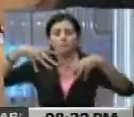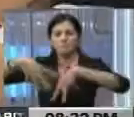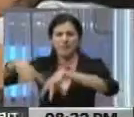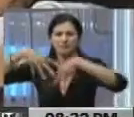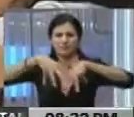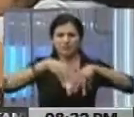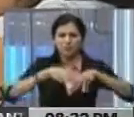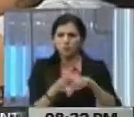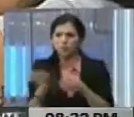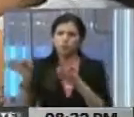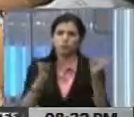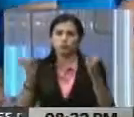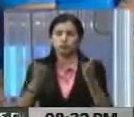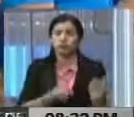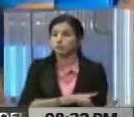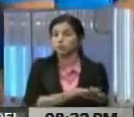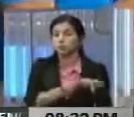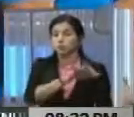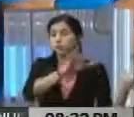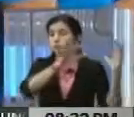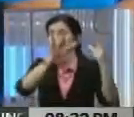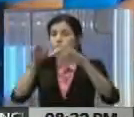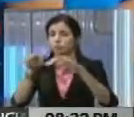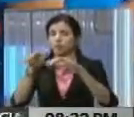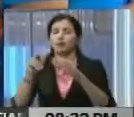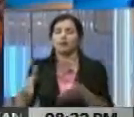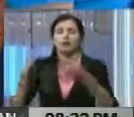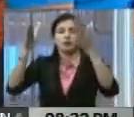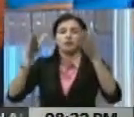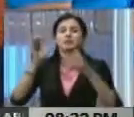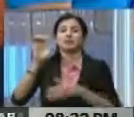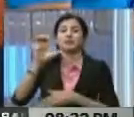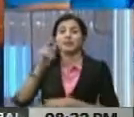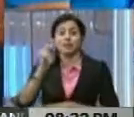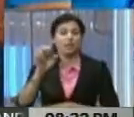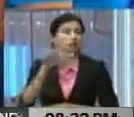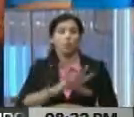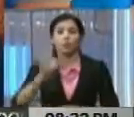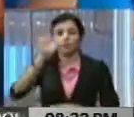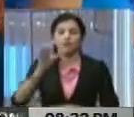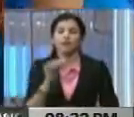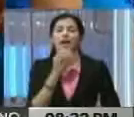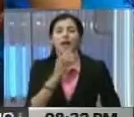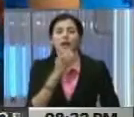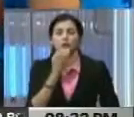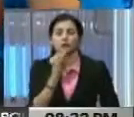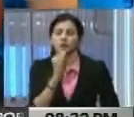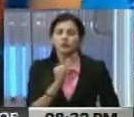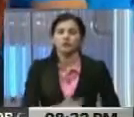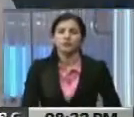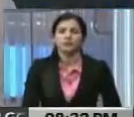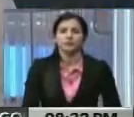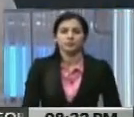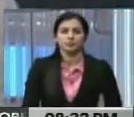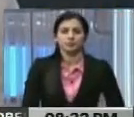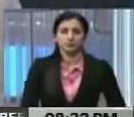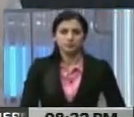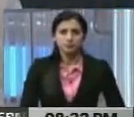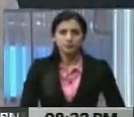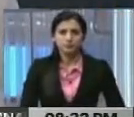movilizaciones convocadas a las sedes regionales del Consejo Nacional Electoral. Carlos Orrebete, La Noticia.